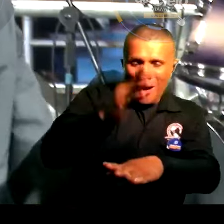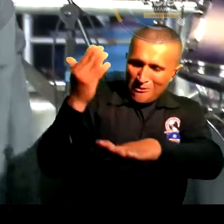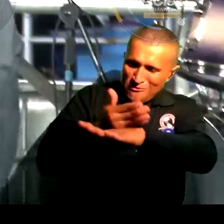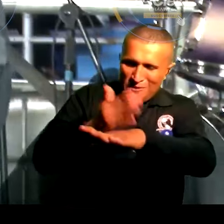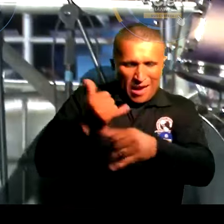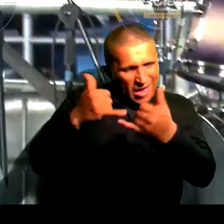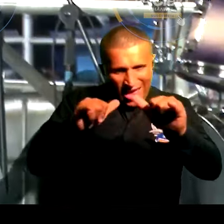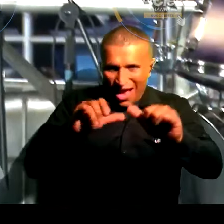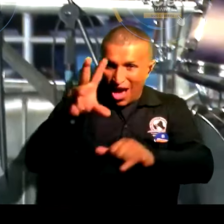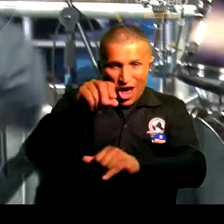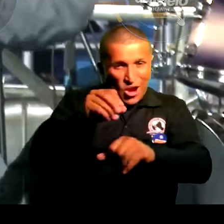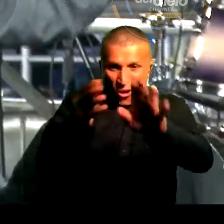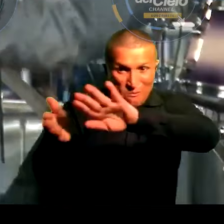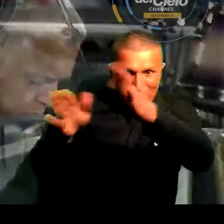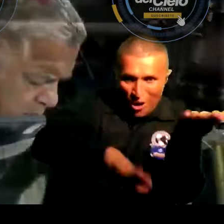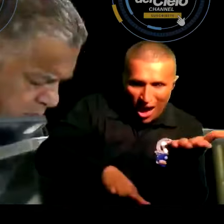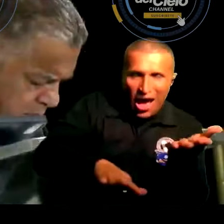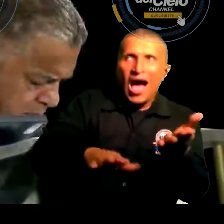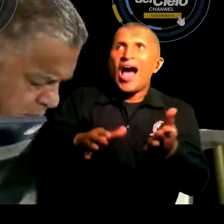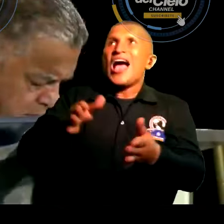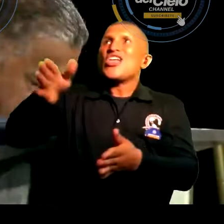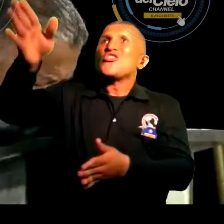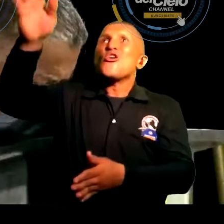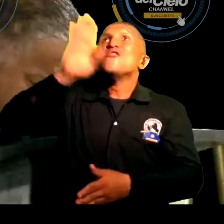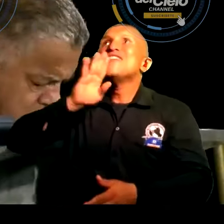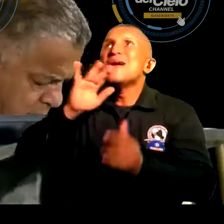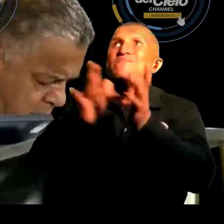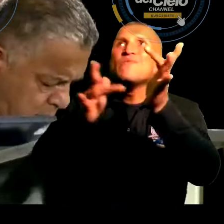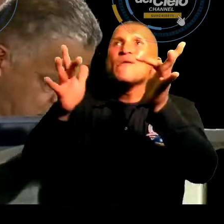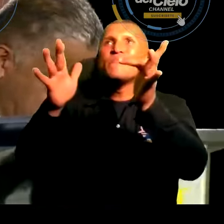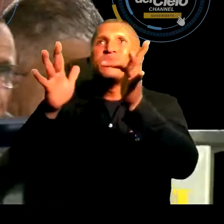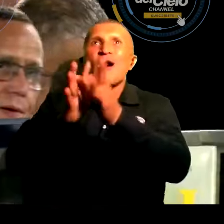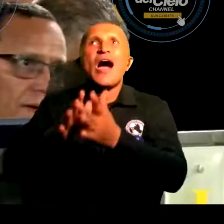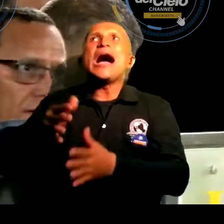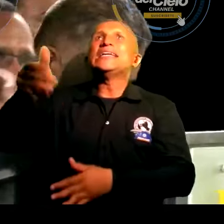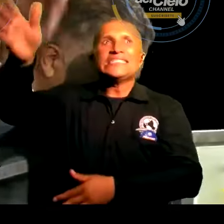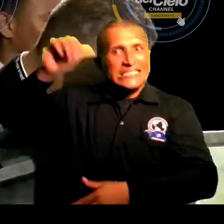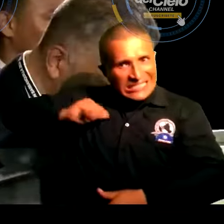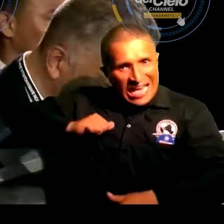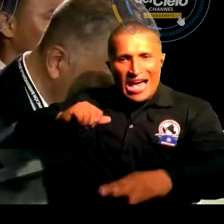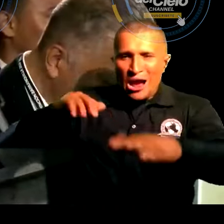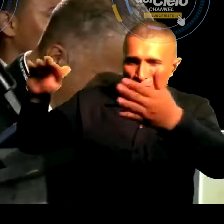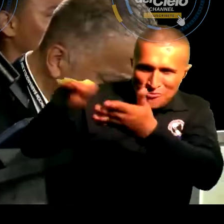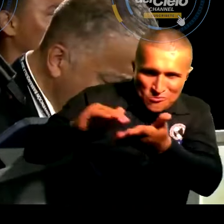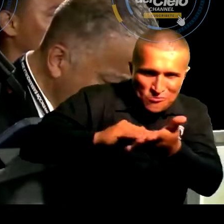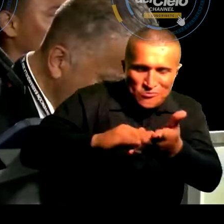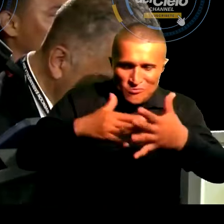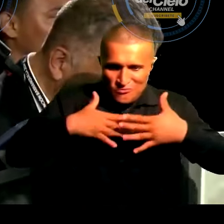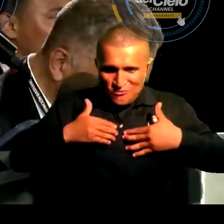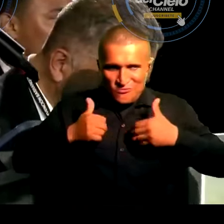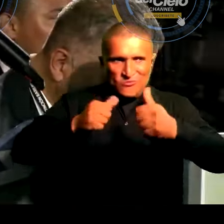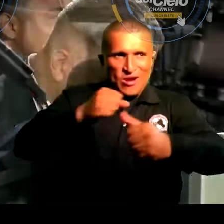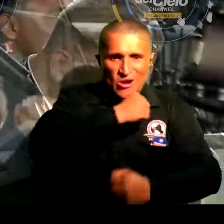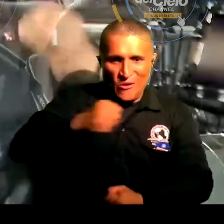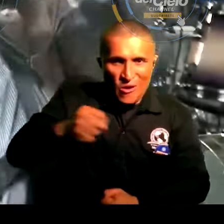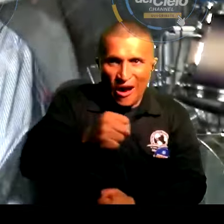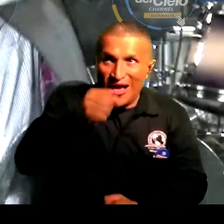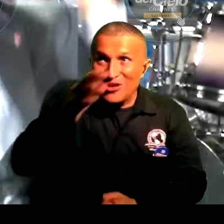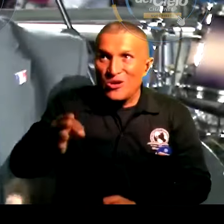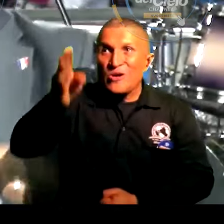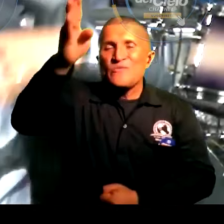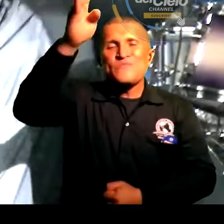va a morir porque esa persona le tiene la solución. Pues la buena noticia es que